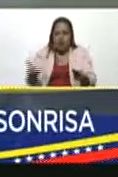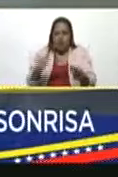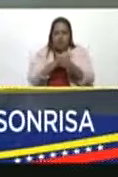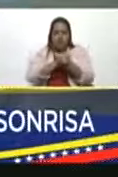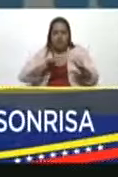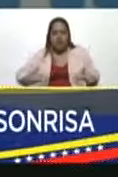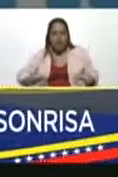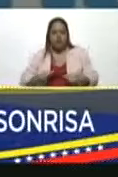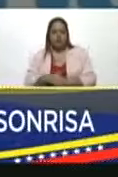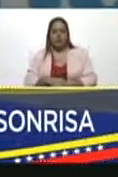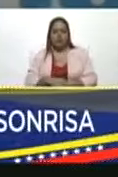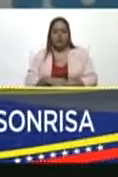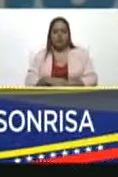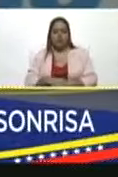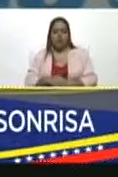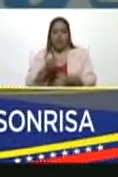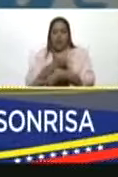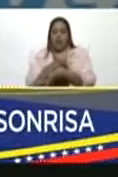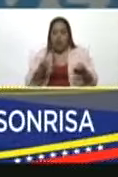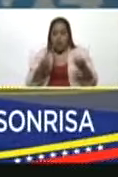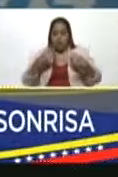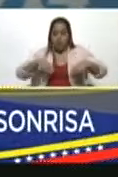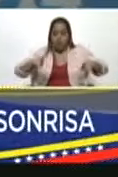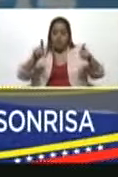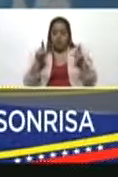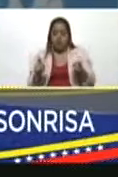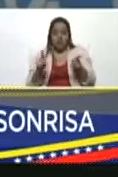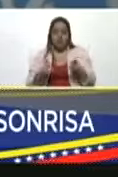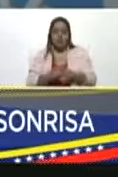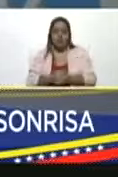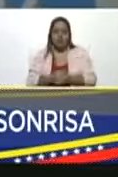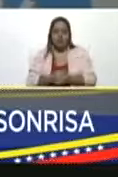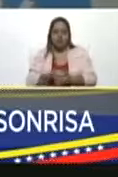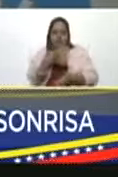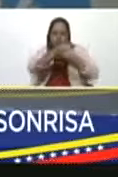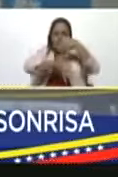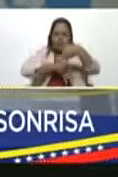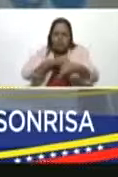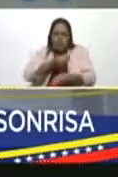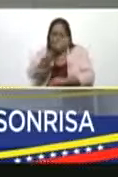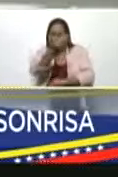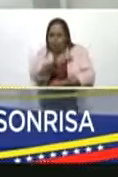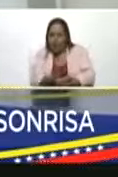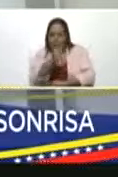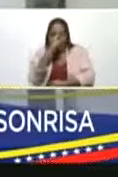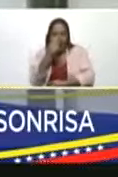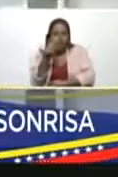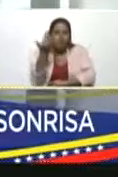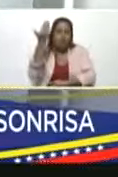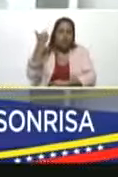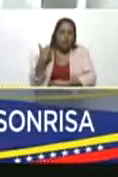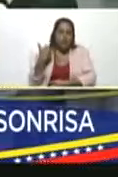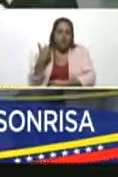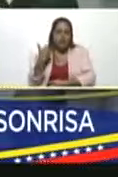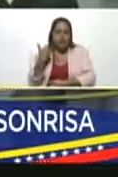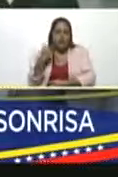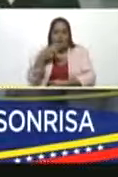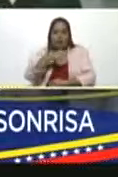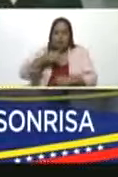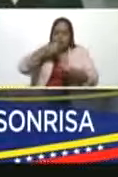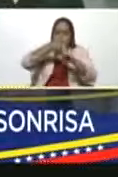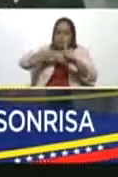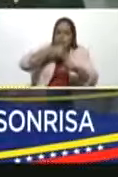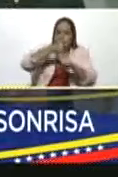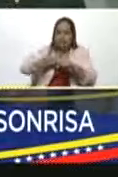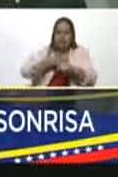pero es súper idónea la oportunidad de resaltar que usted desde el año pasado, en esa insistencia